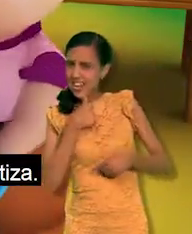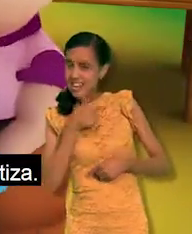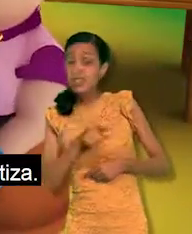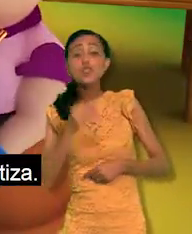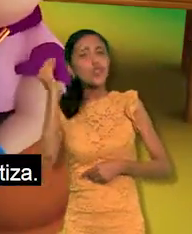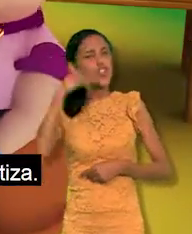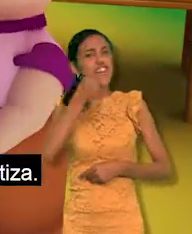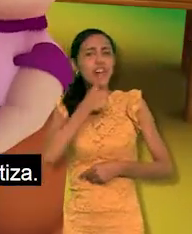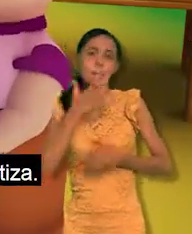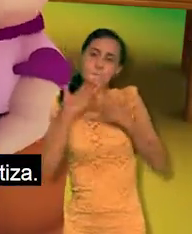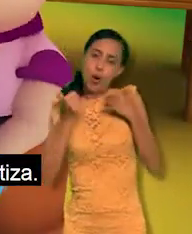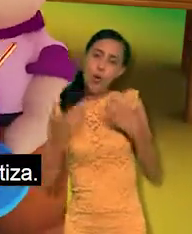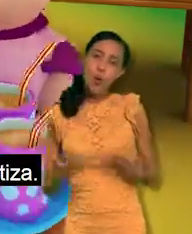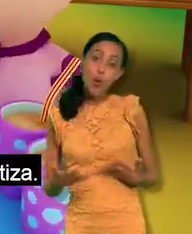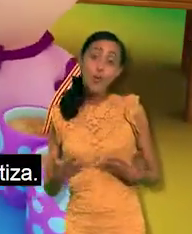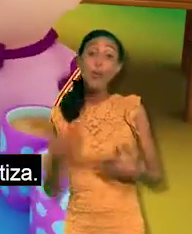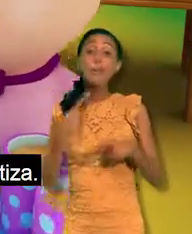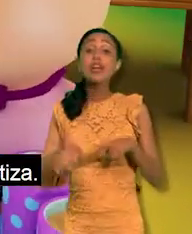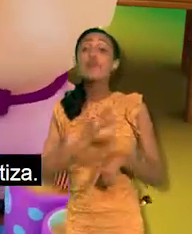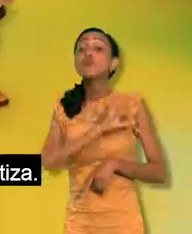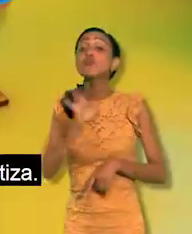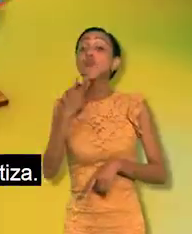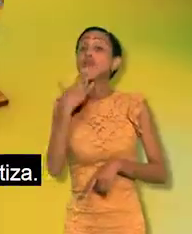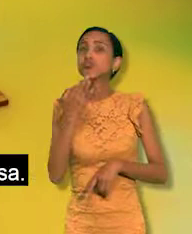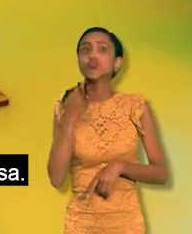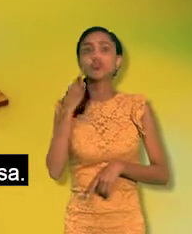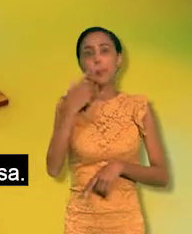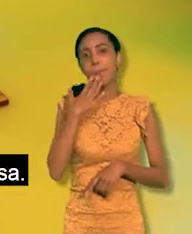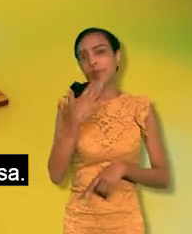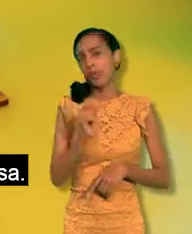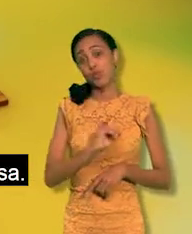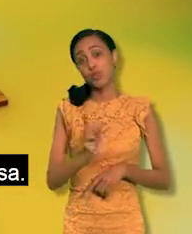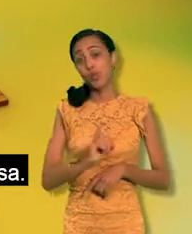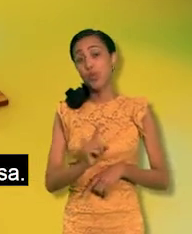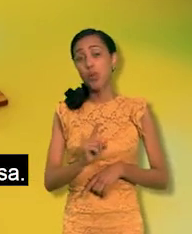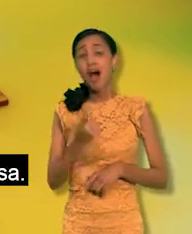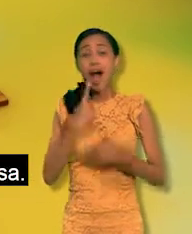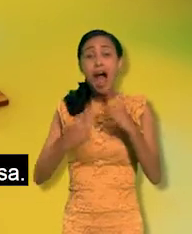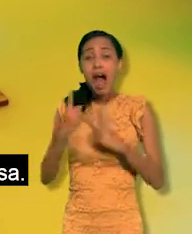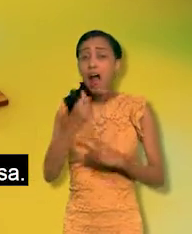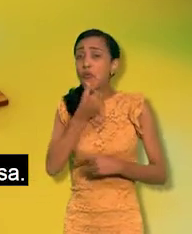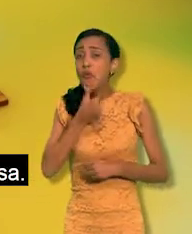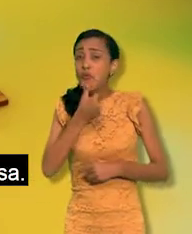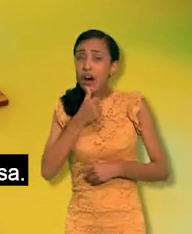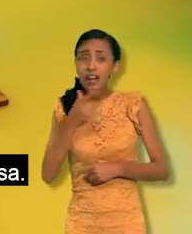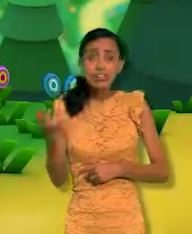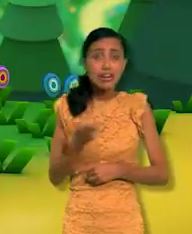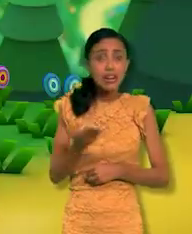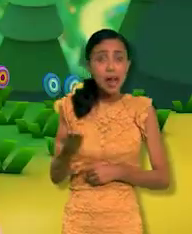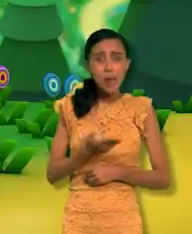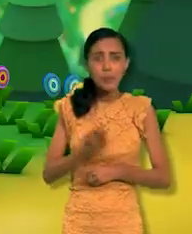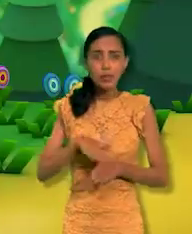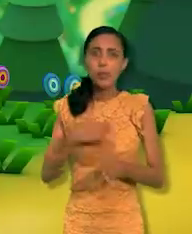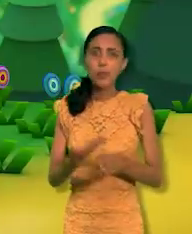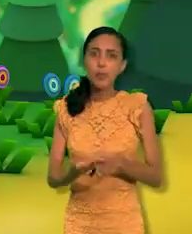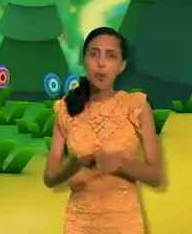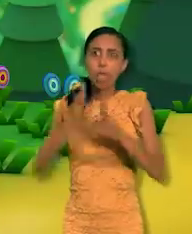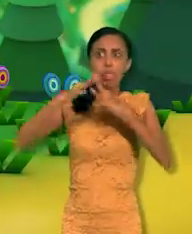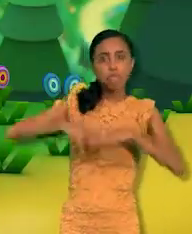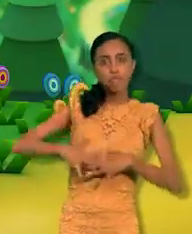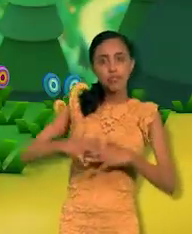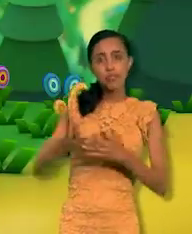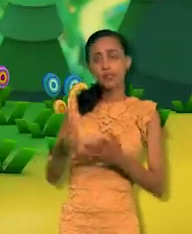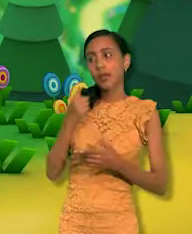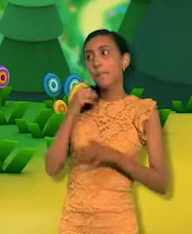Yo sé que lo fácil tienta, pero casi nunca garantiza. No puede durar mucho, lo que se hace deprisa. Ya empezó